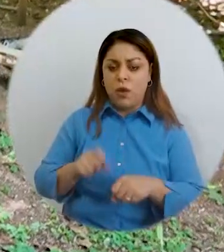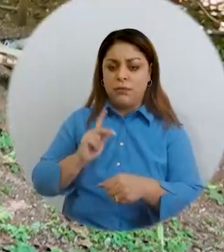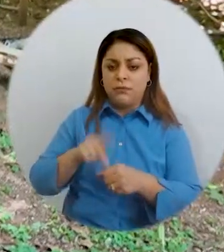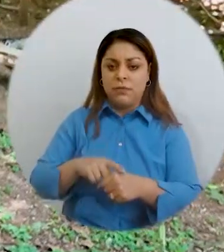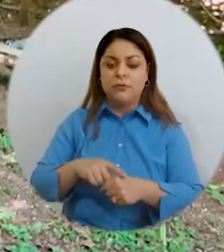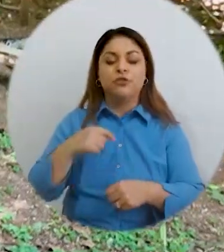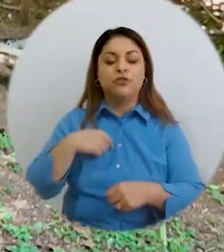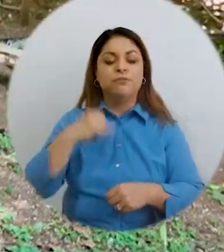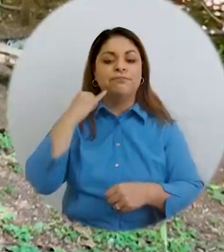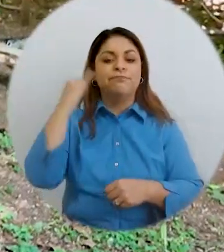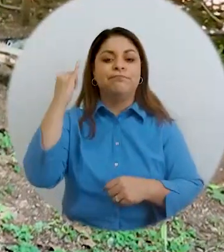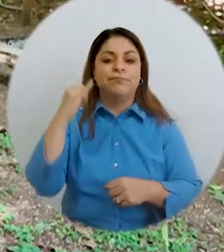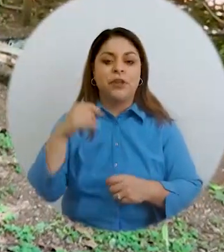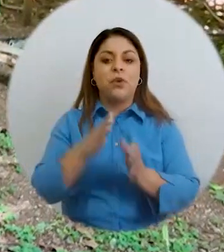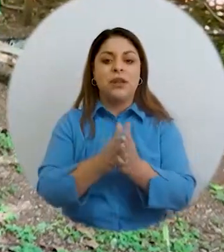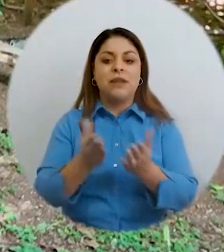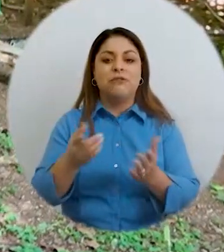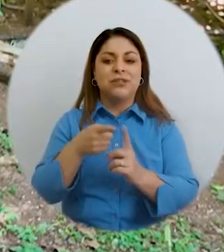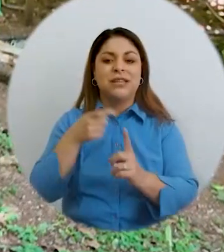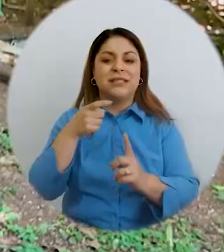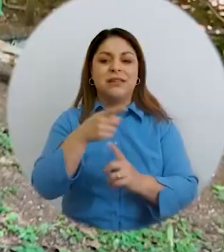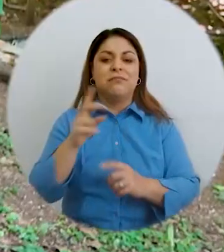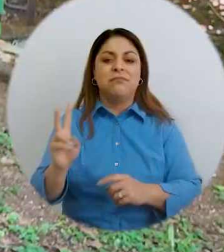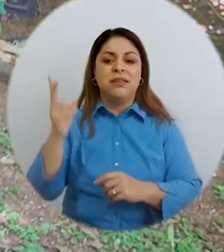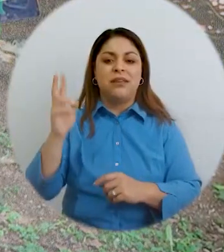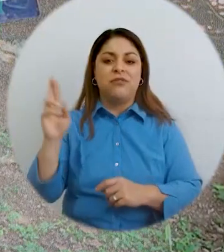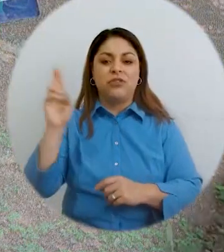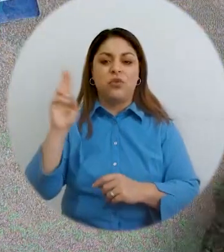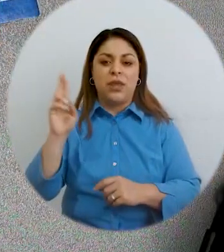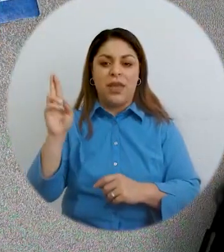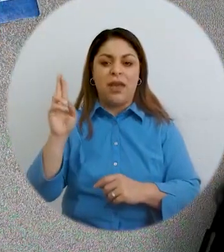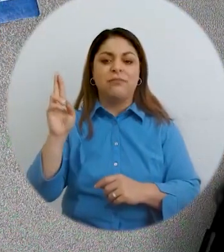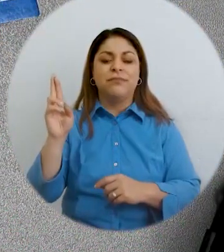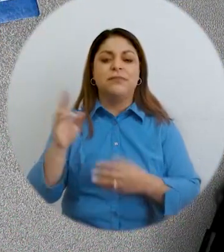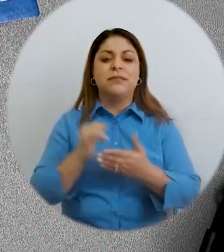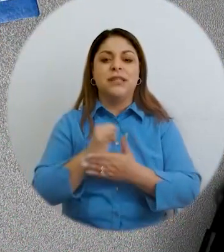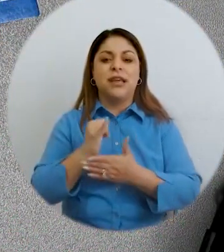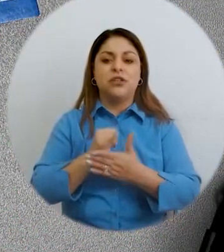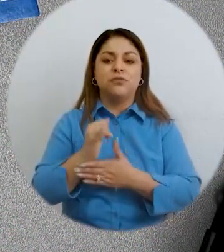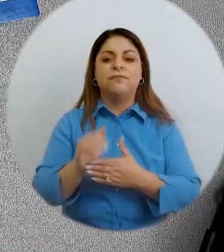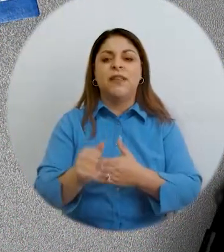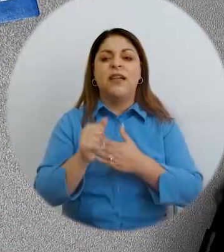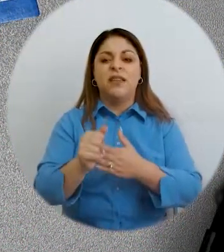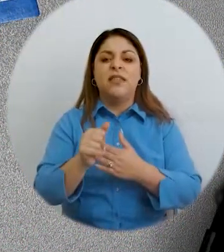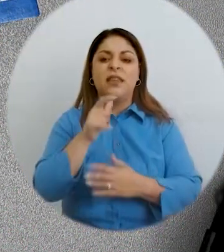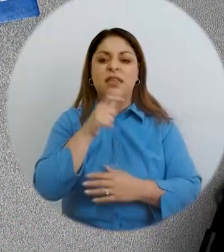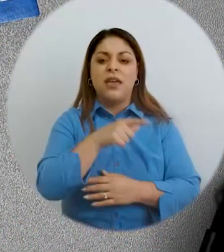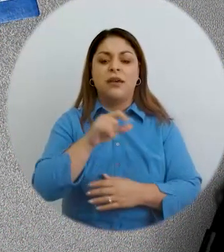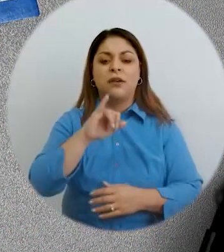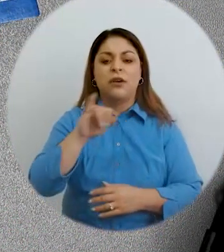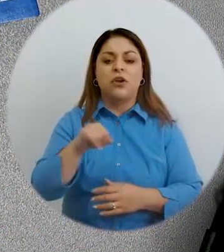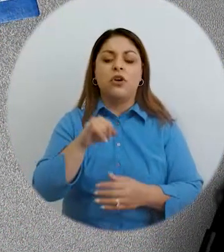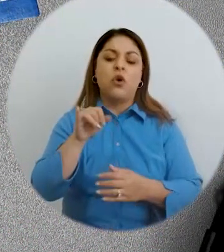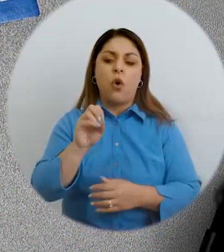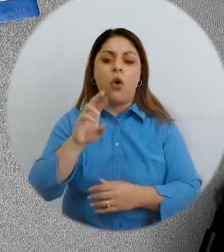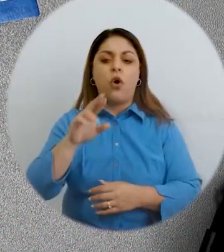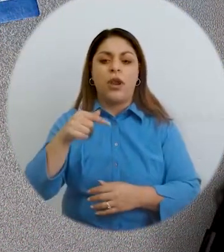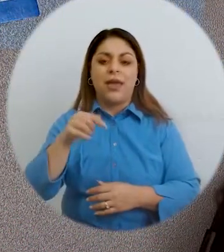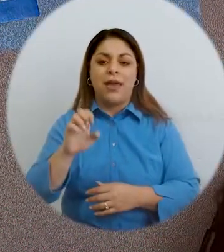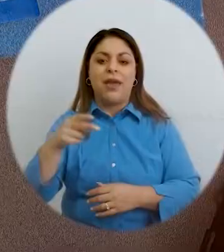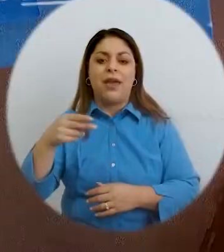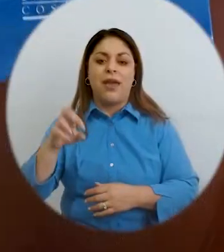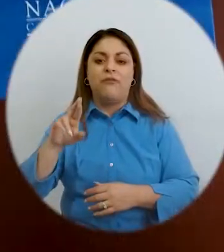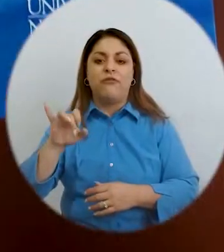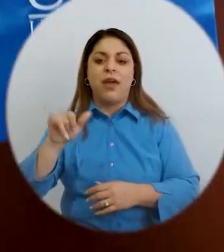surge la idea de este libro desde la Vicerrectoría de Investigación, liderada por el doctor Jorge Herrera. Esto es un libro